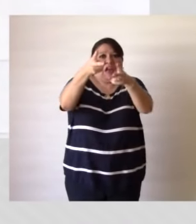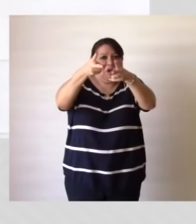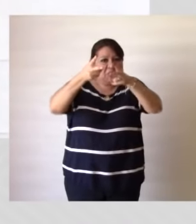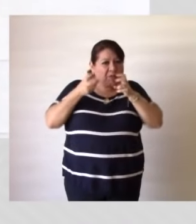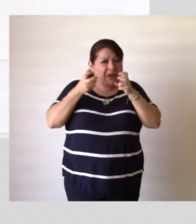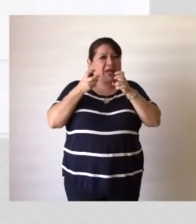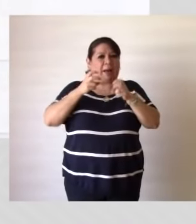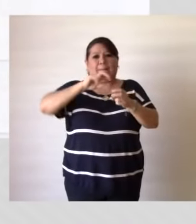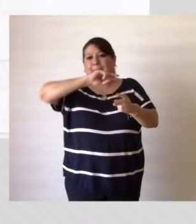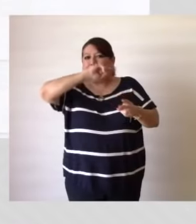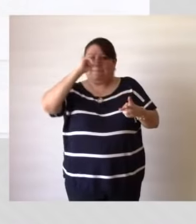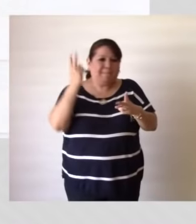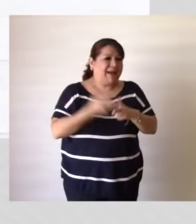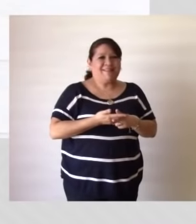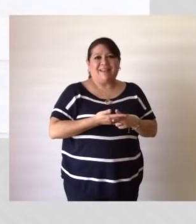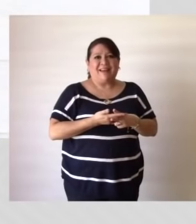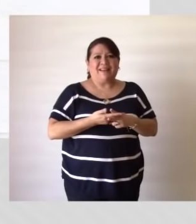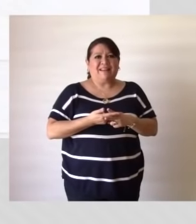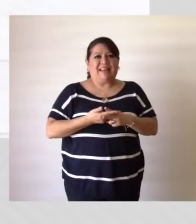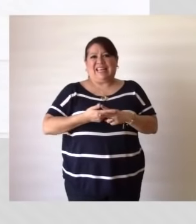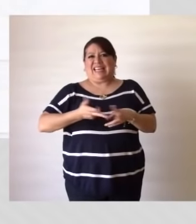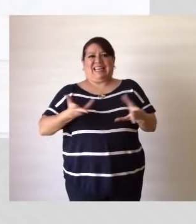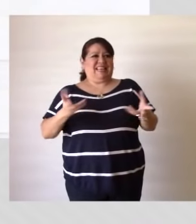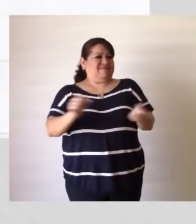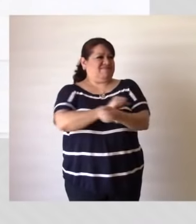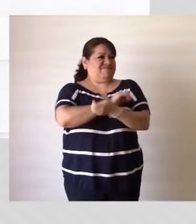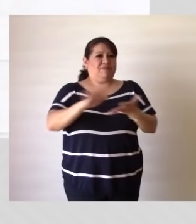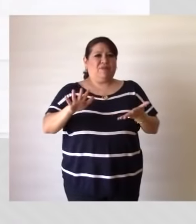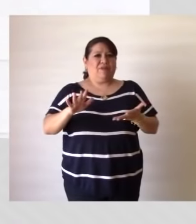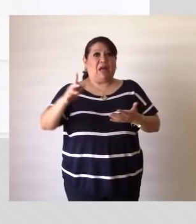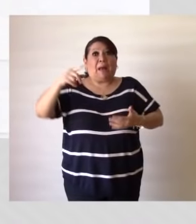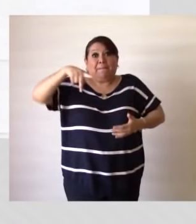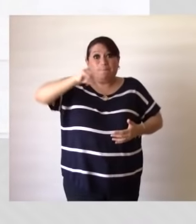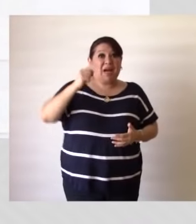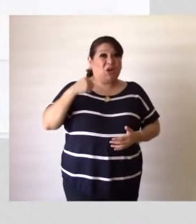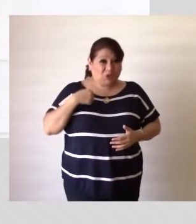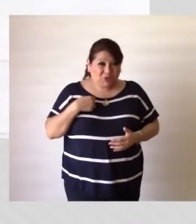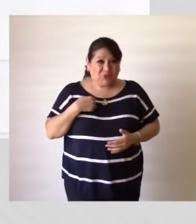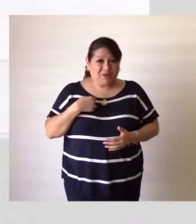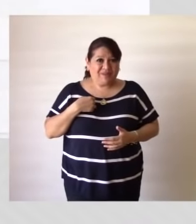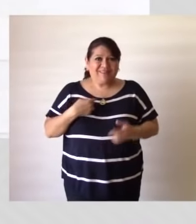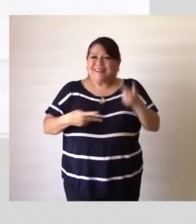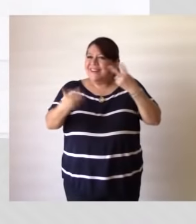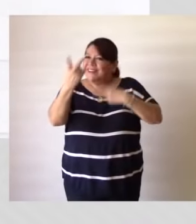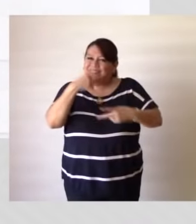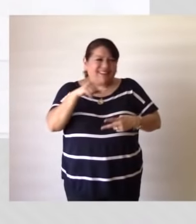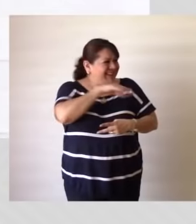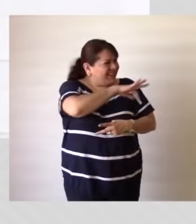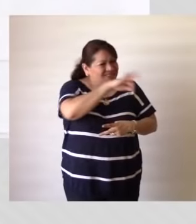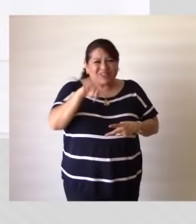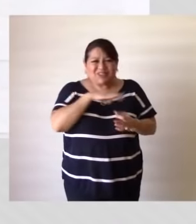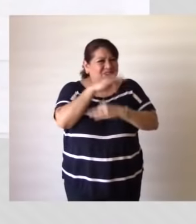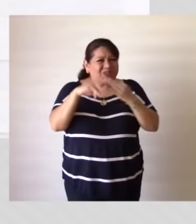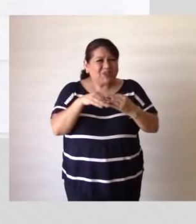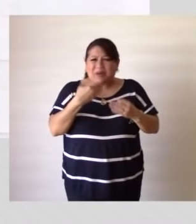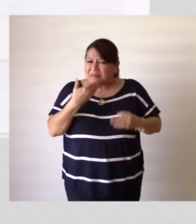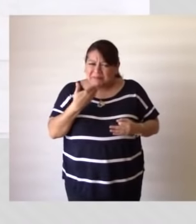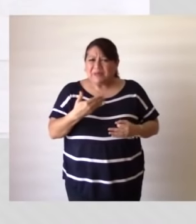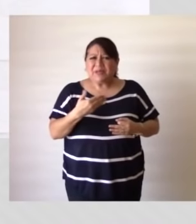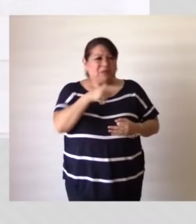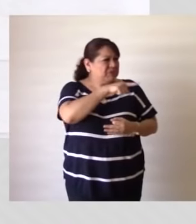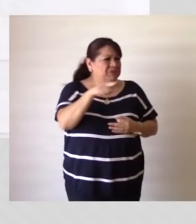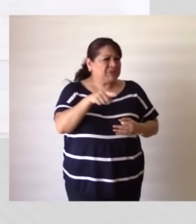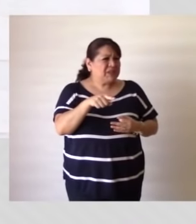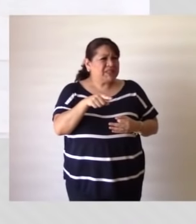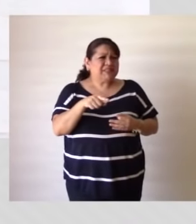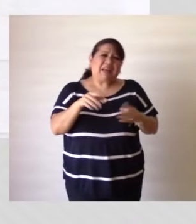bien yo he venido para que no estés tan triste no dijo jesucristo no lo planteo así